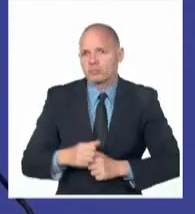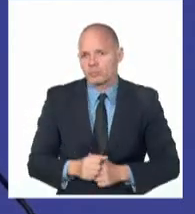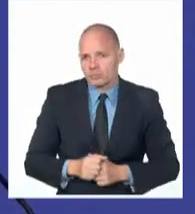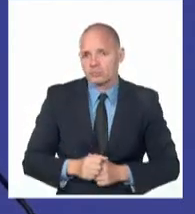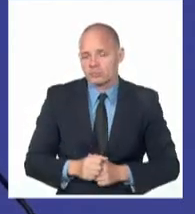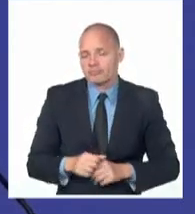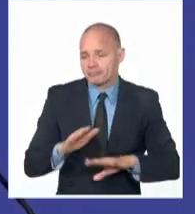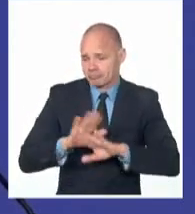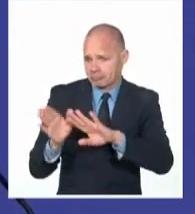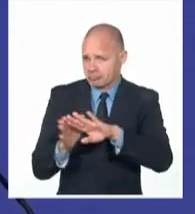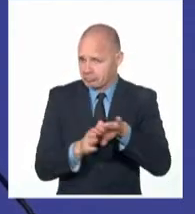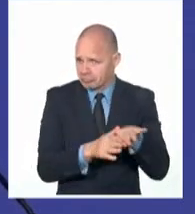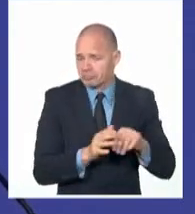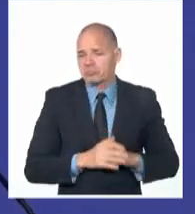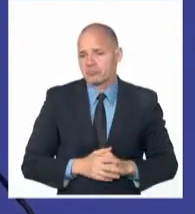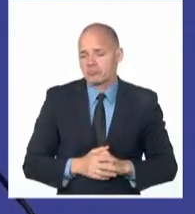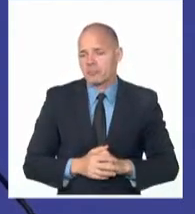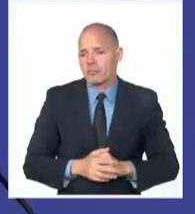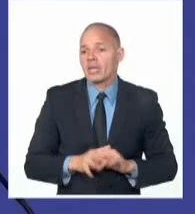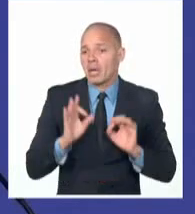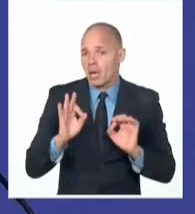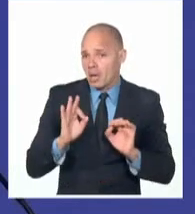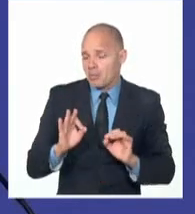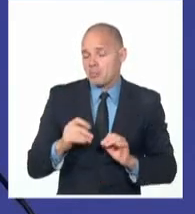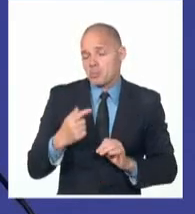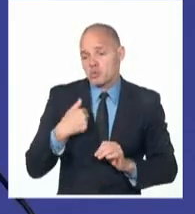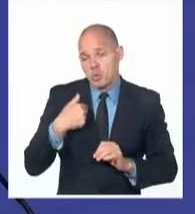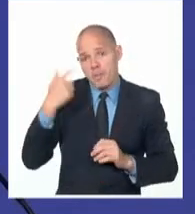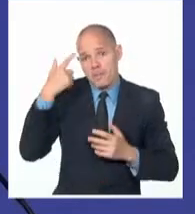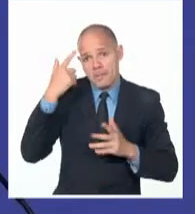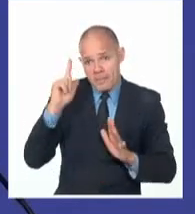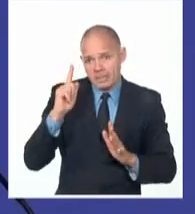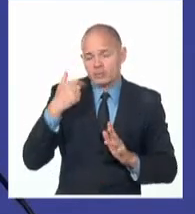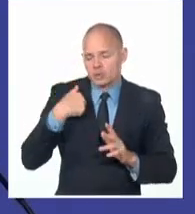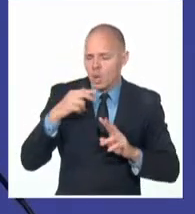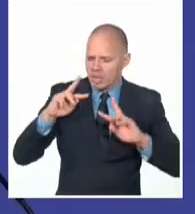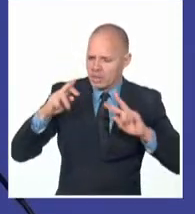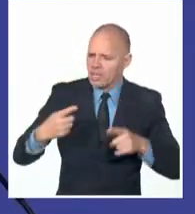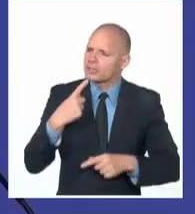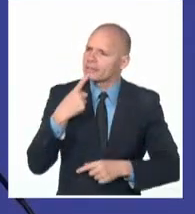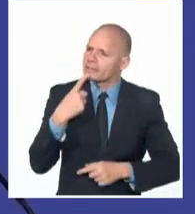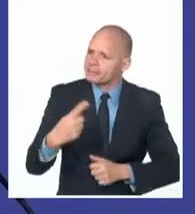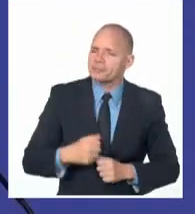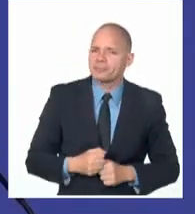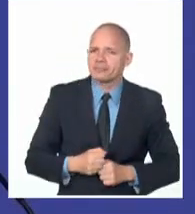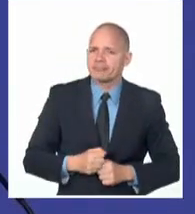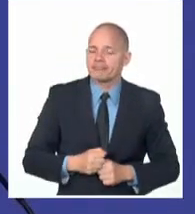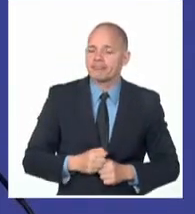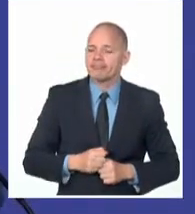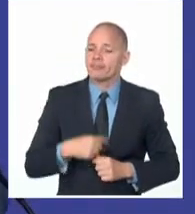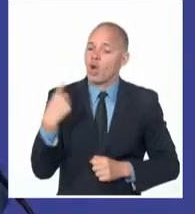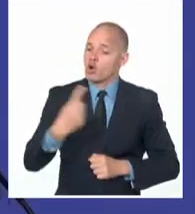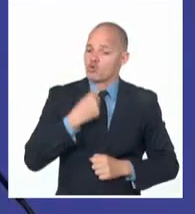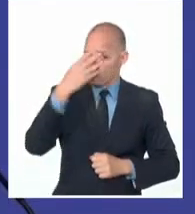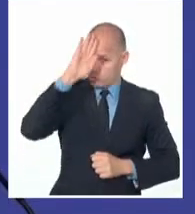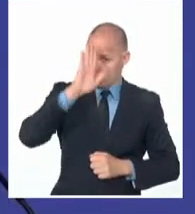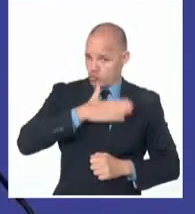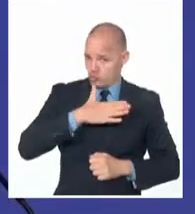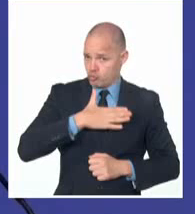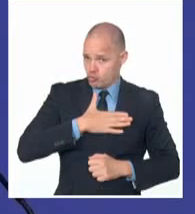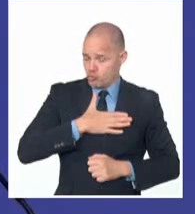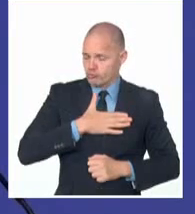anterior, y antes de concluir, quisiera reiterar que para Cuba constituye una oportunidad